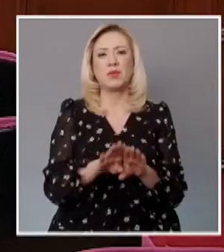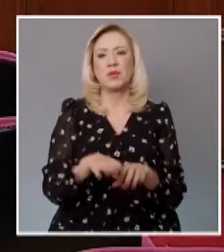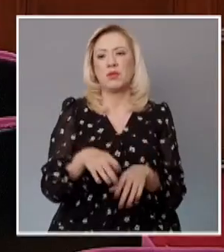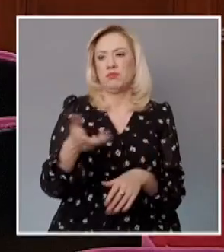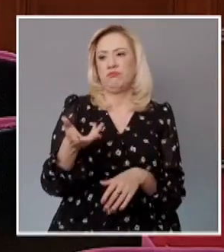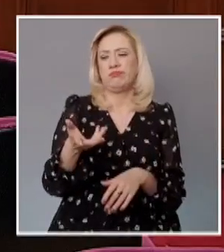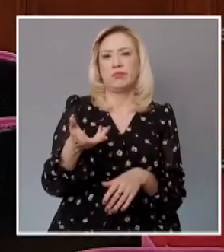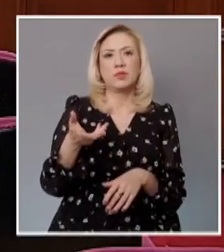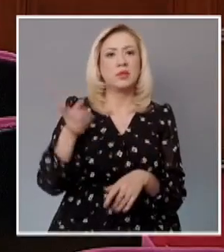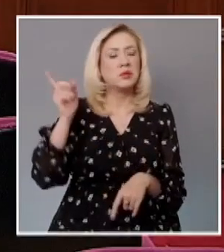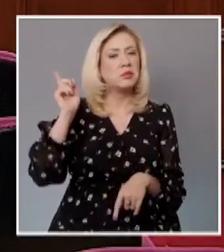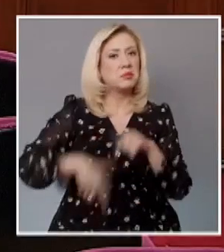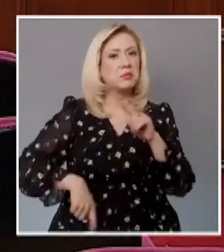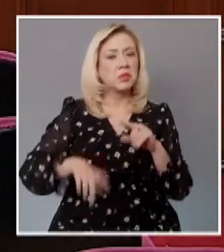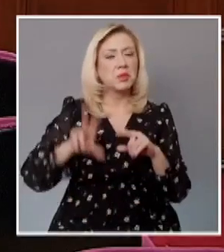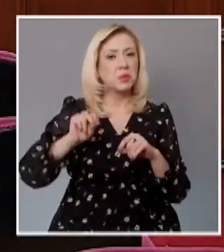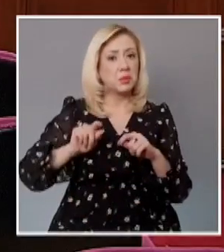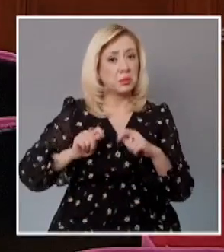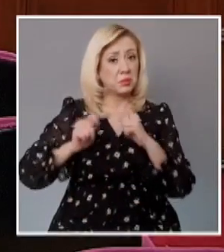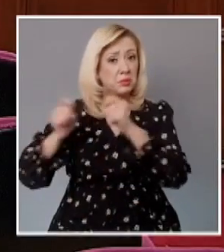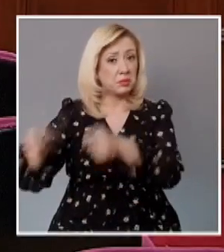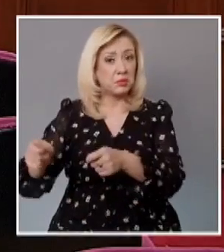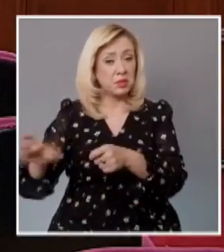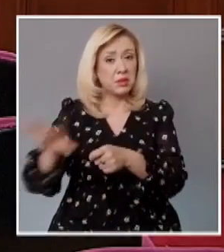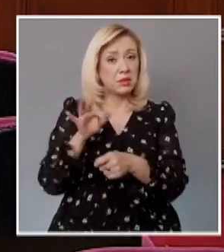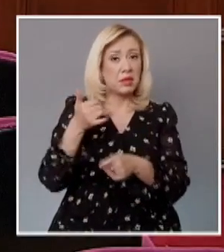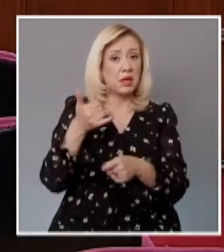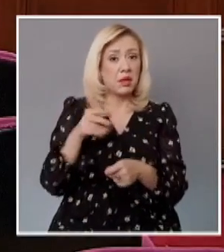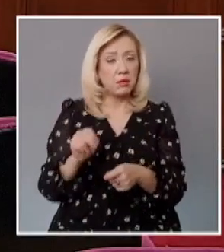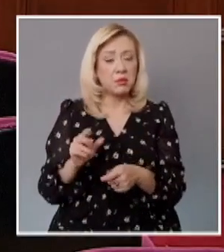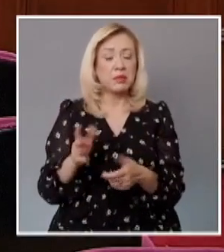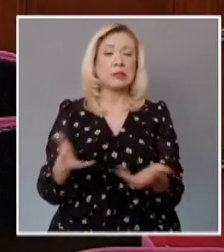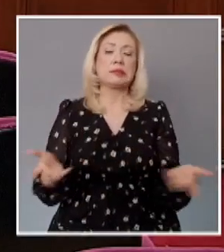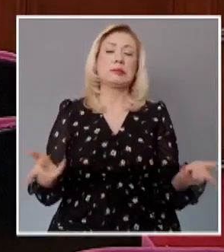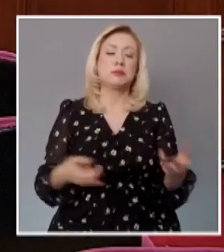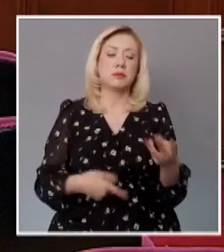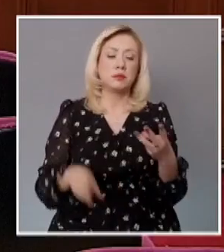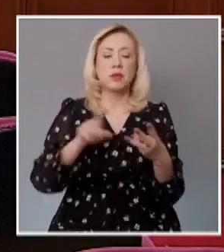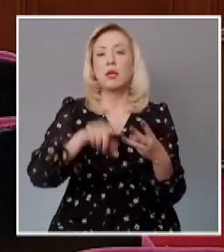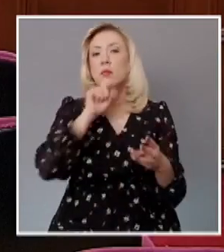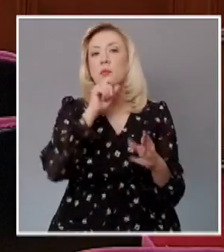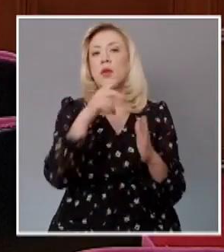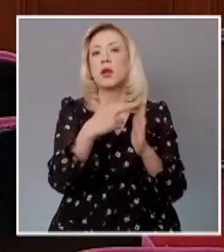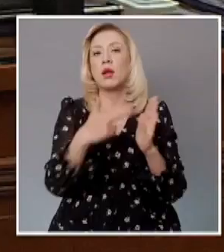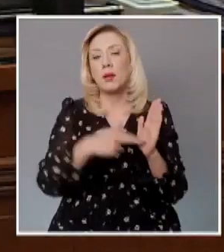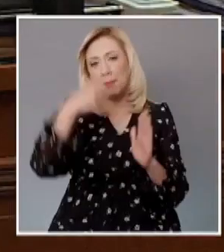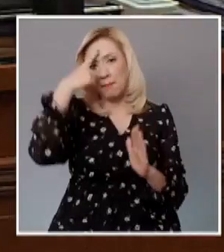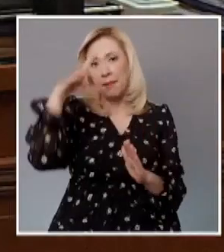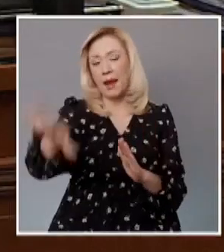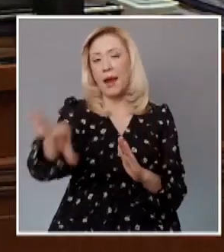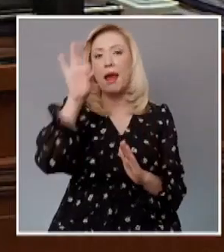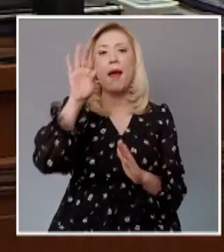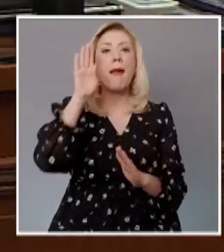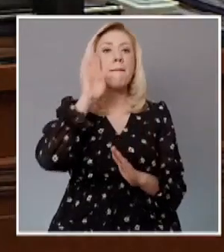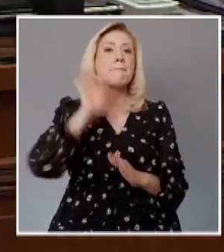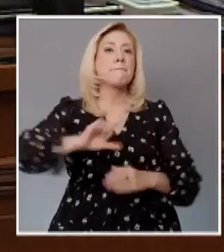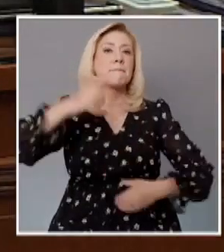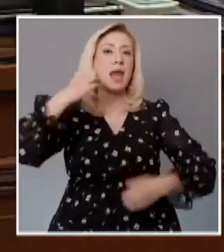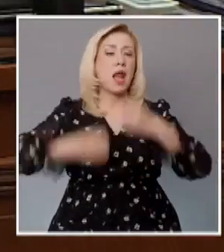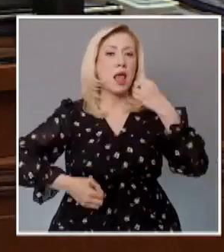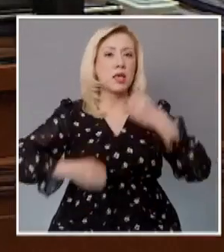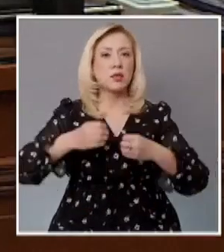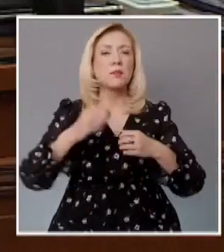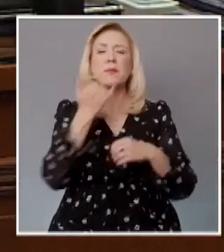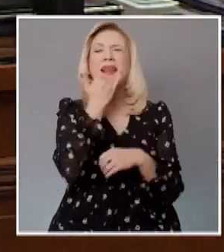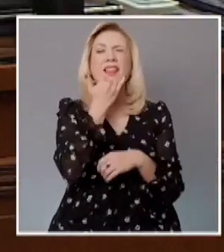por designación. También declaró inválidos los requisitos de elegibilidad para ministros de culto. Al resolver